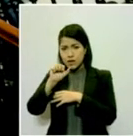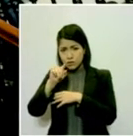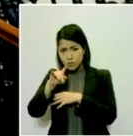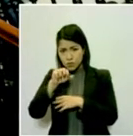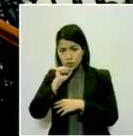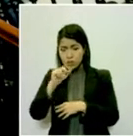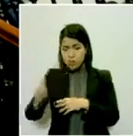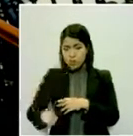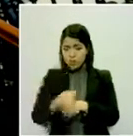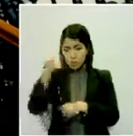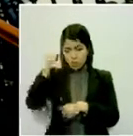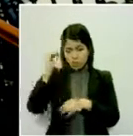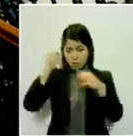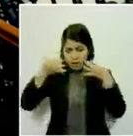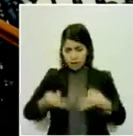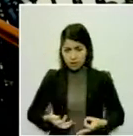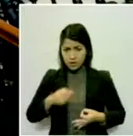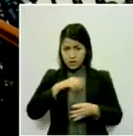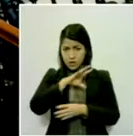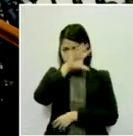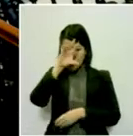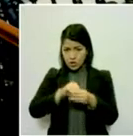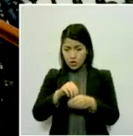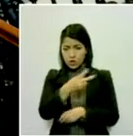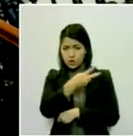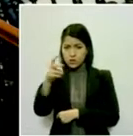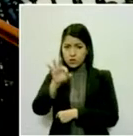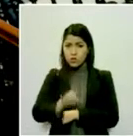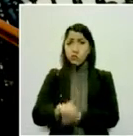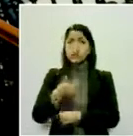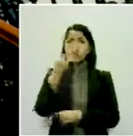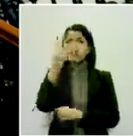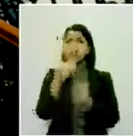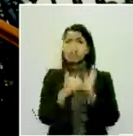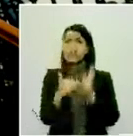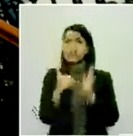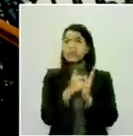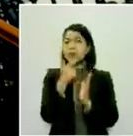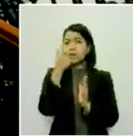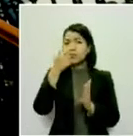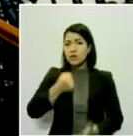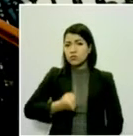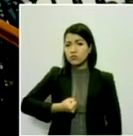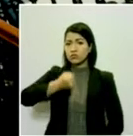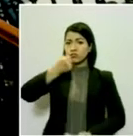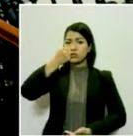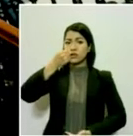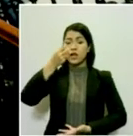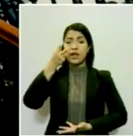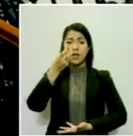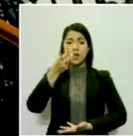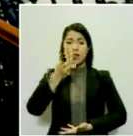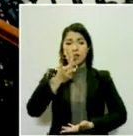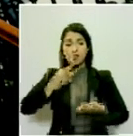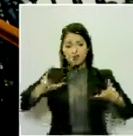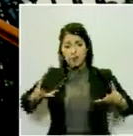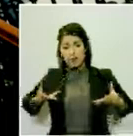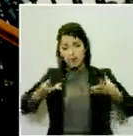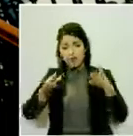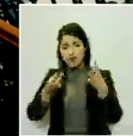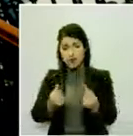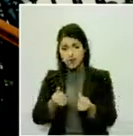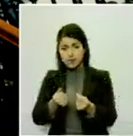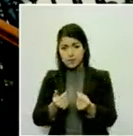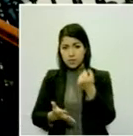Pueblos Originarios y SEAC, es un monto de 243 millones de pesos. Esto es lo que se estará ejerciendo este año en